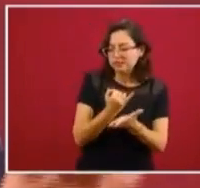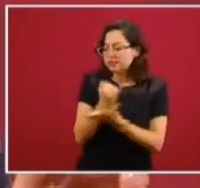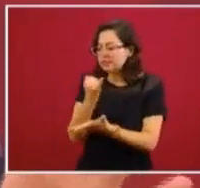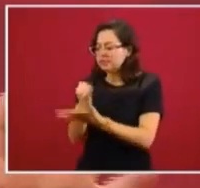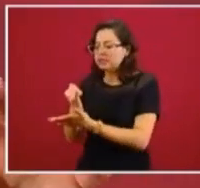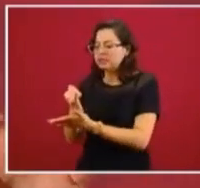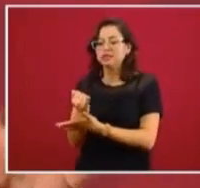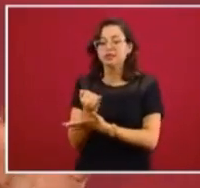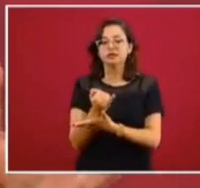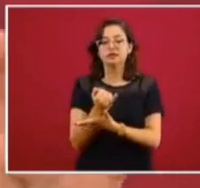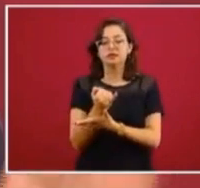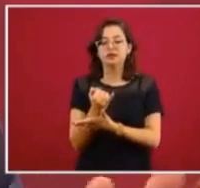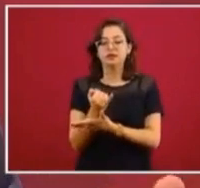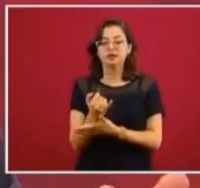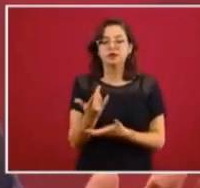elementos de